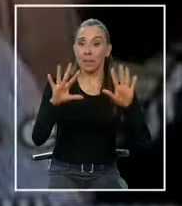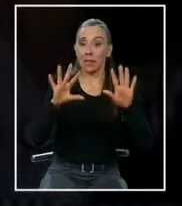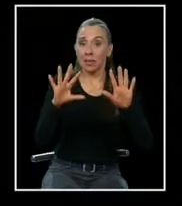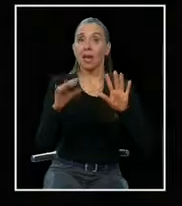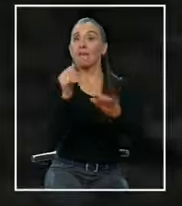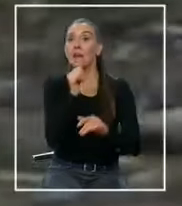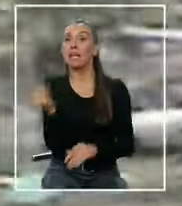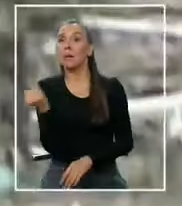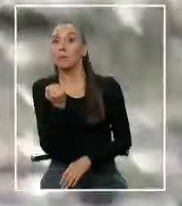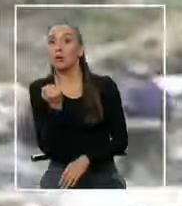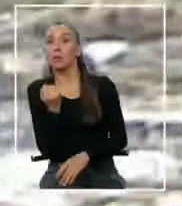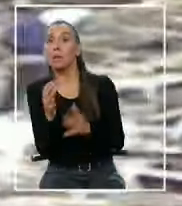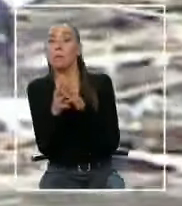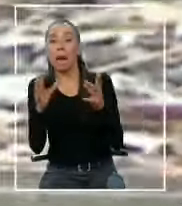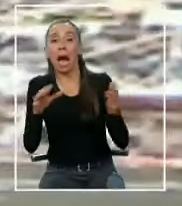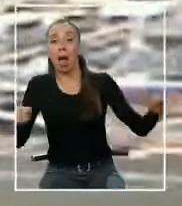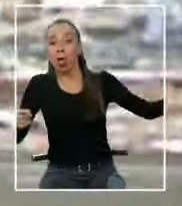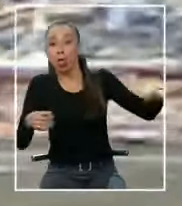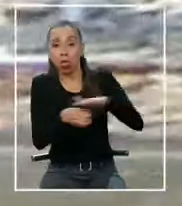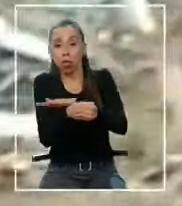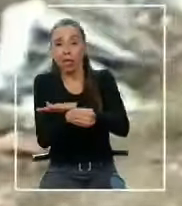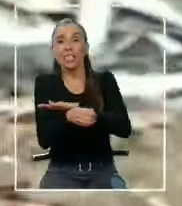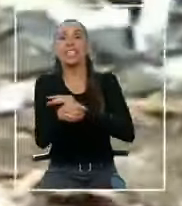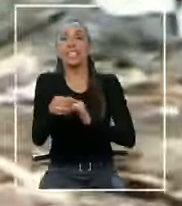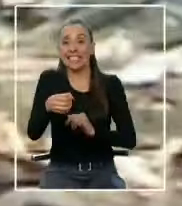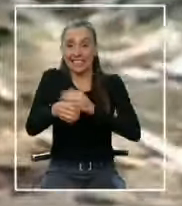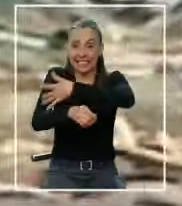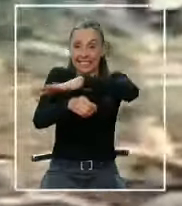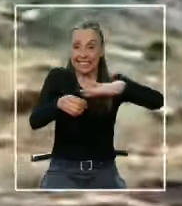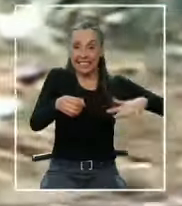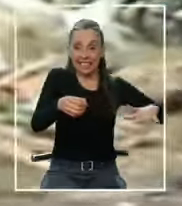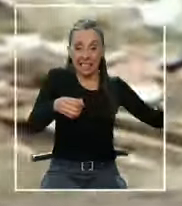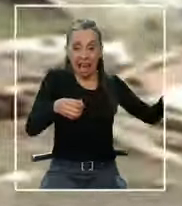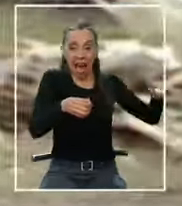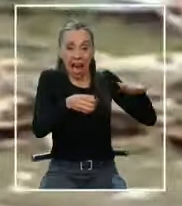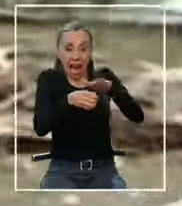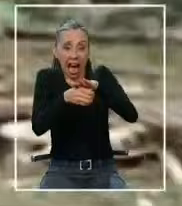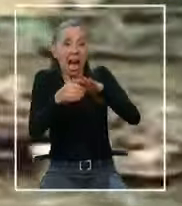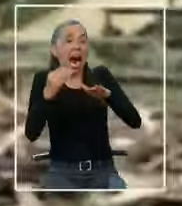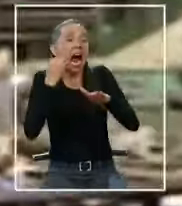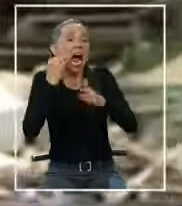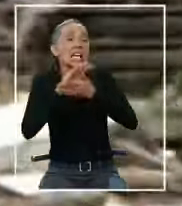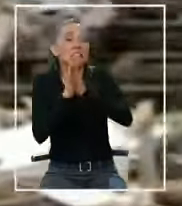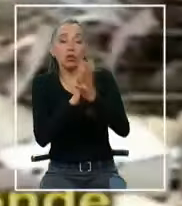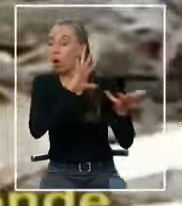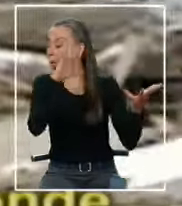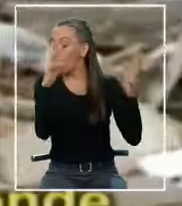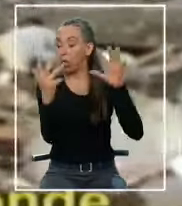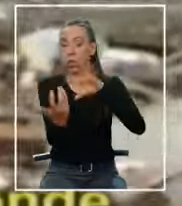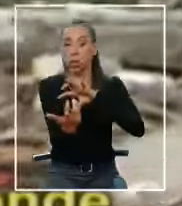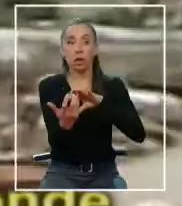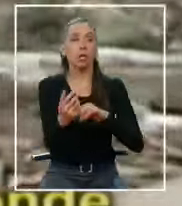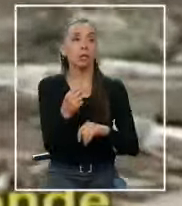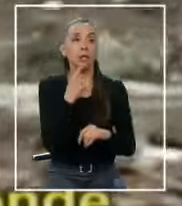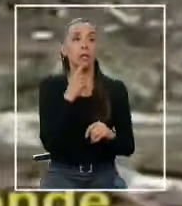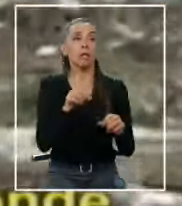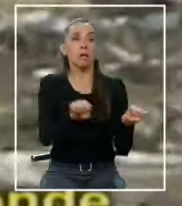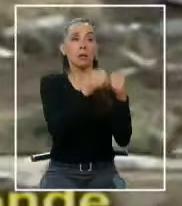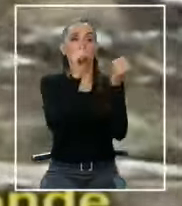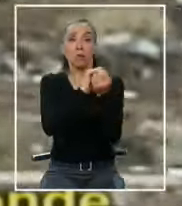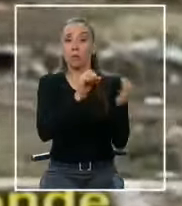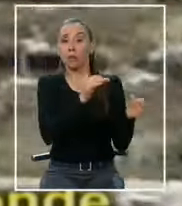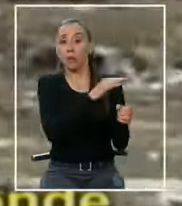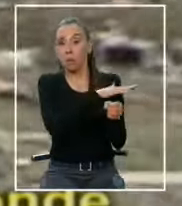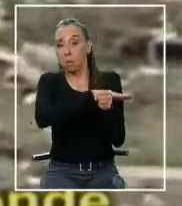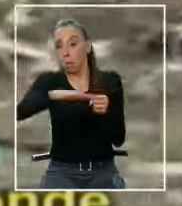es el evento? La isla quedó casi en su totalidad devastada. Esta es la destrucción masiva donde había